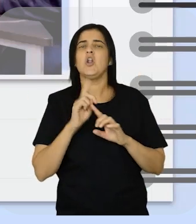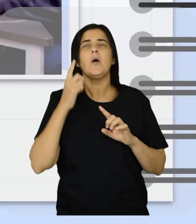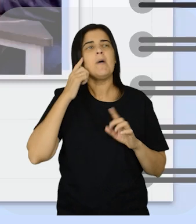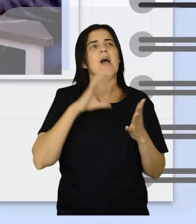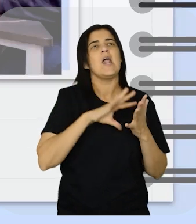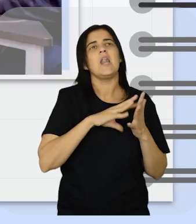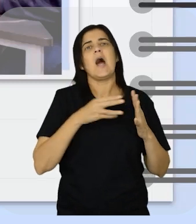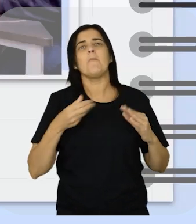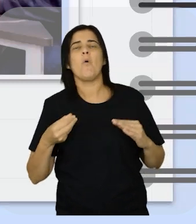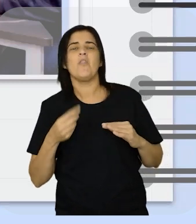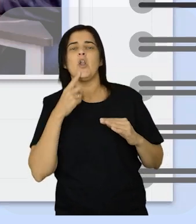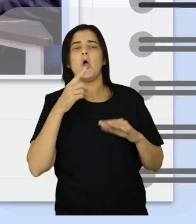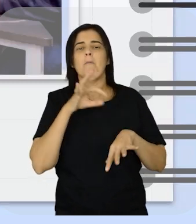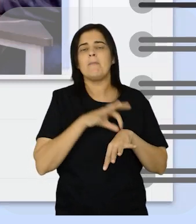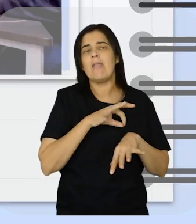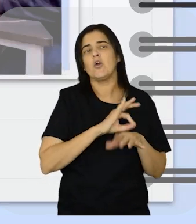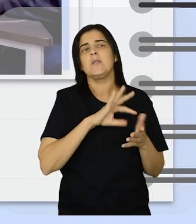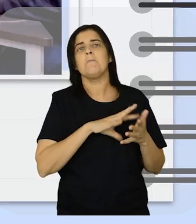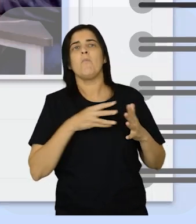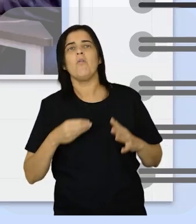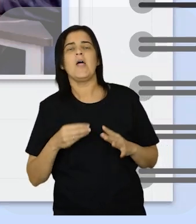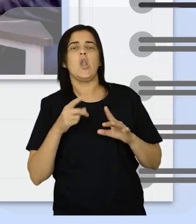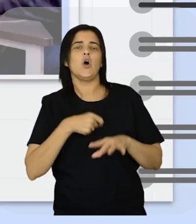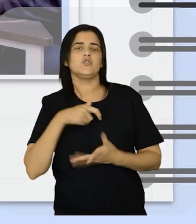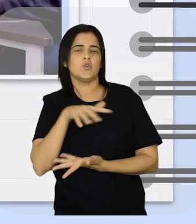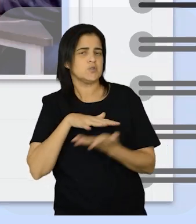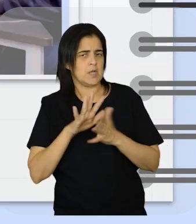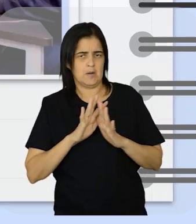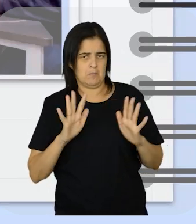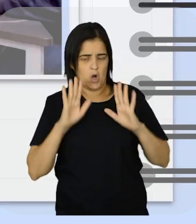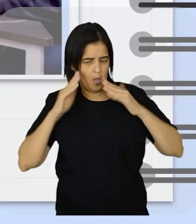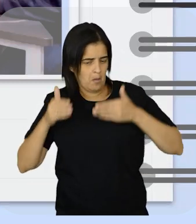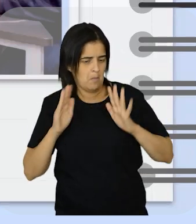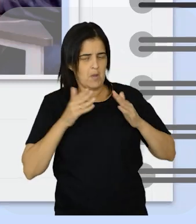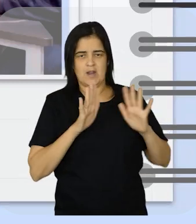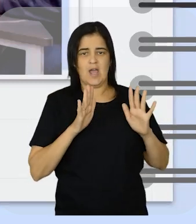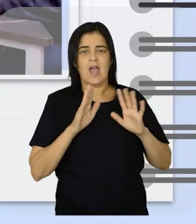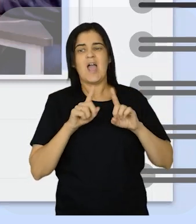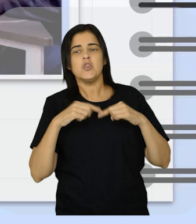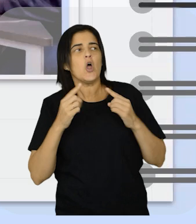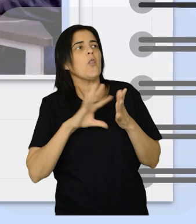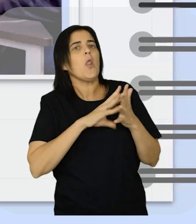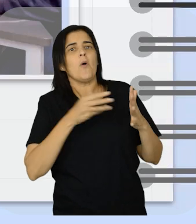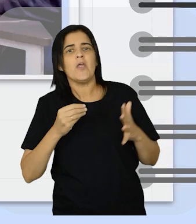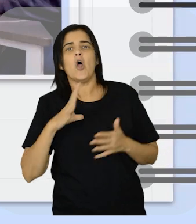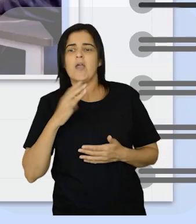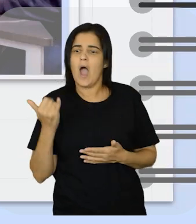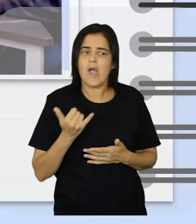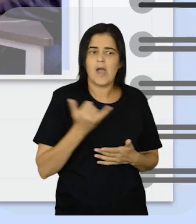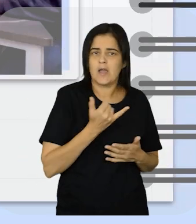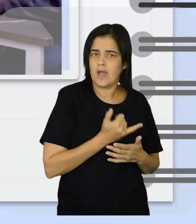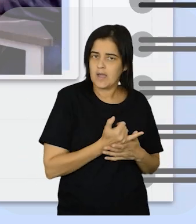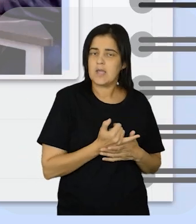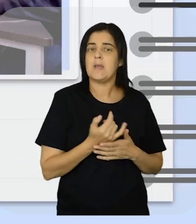paradigma médico ni en un paradigma social. Me voy a parar en todos los paradigmas que pueda. En el sentido